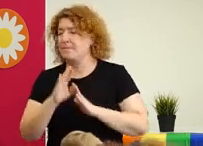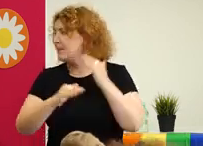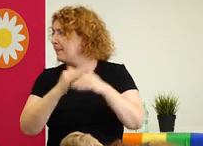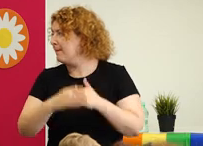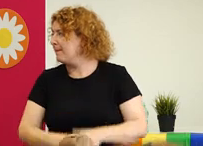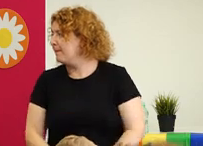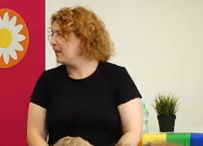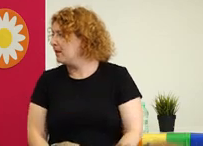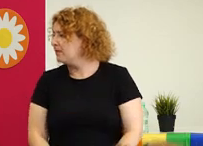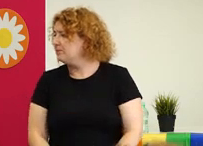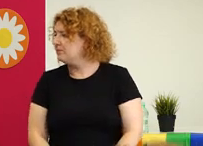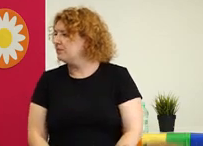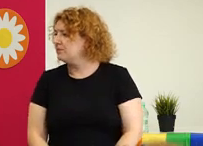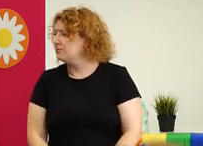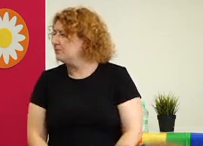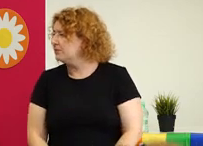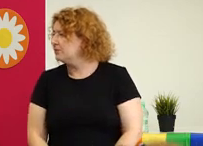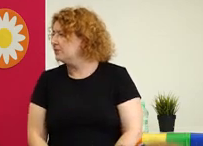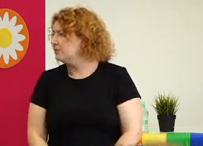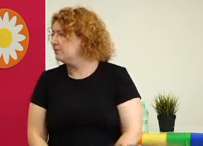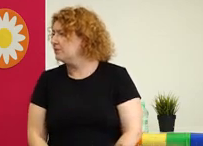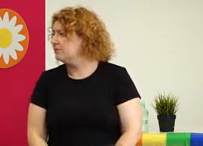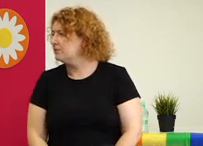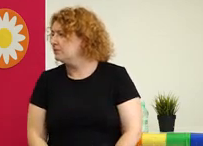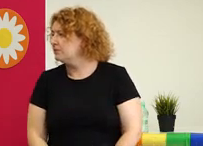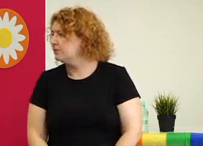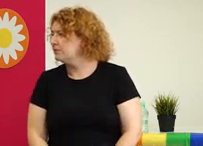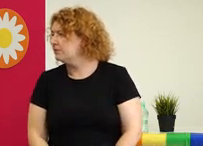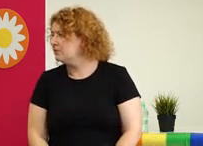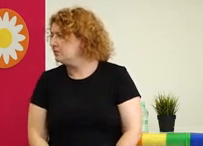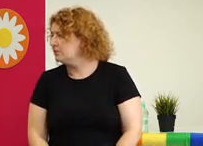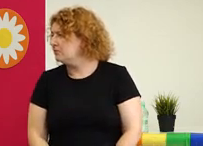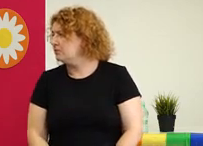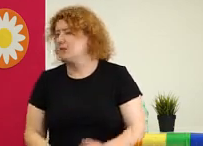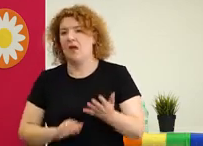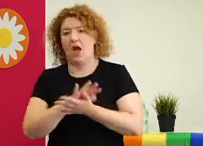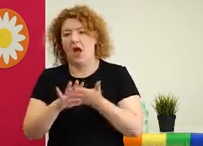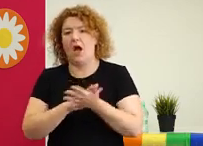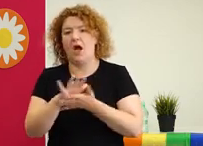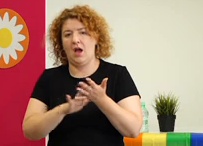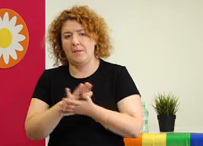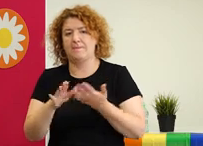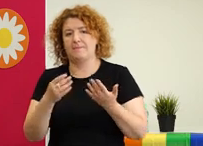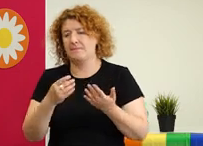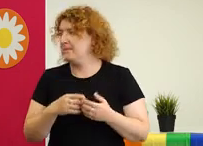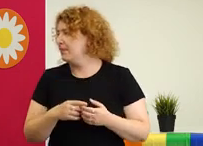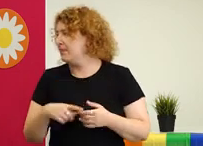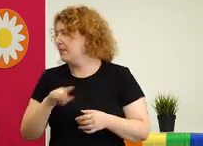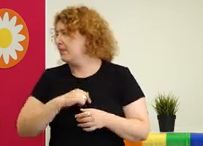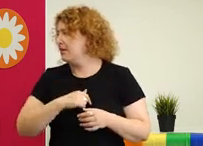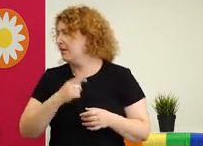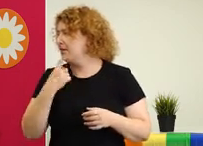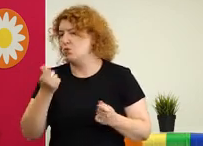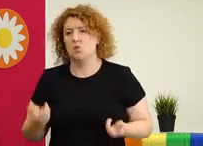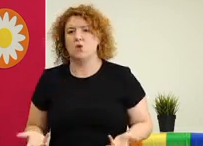¡Ay, madre mía! Y que cada vez que habla, cada vez, super pan, vamos, que estamos ya la